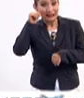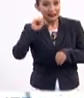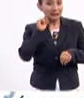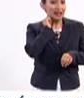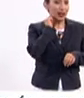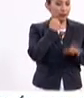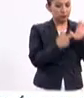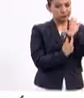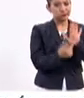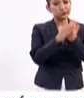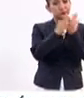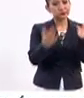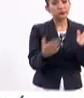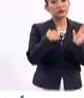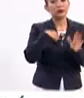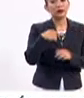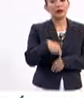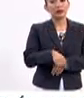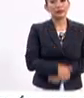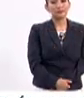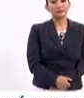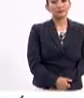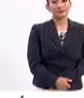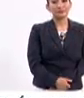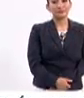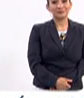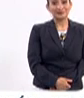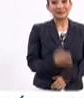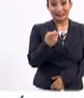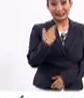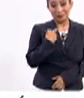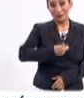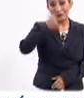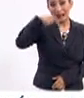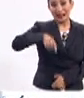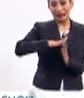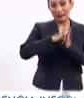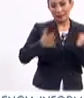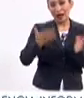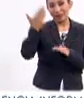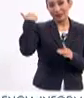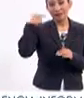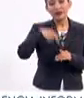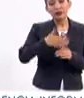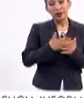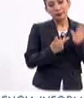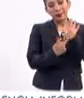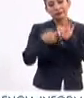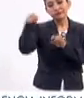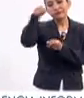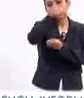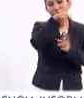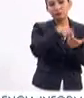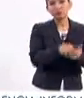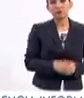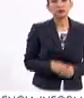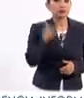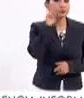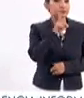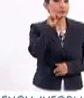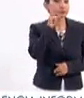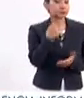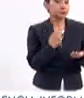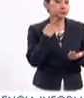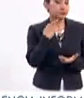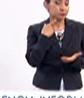Senado presentando precisamente un libro que se presentó aquí. Ustedes estuvieron en la premisa de presentación de ese libro y ya pues estamos ahorita presentando en varias partes. Precisamente mujeres